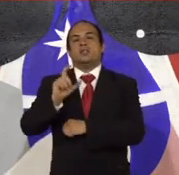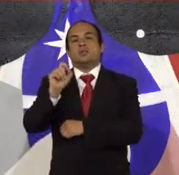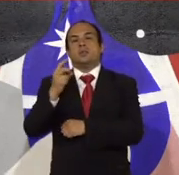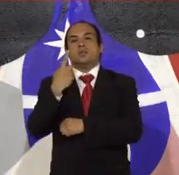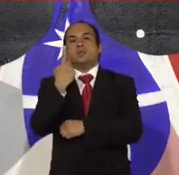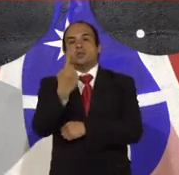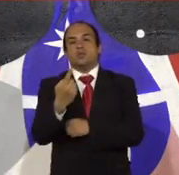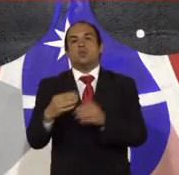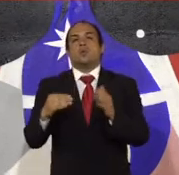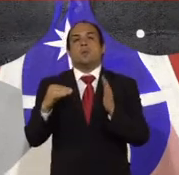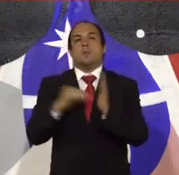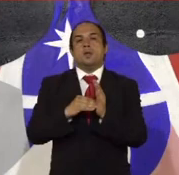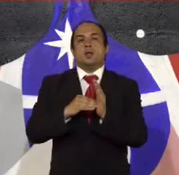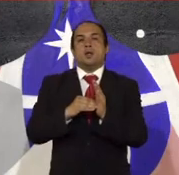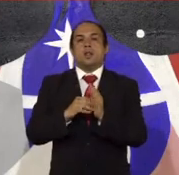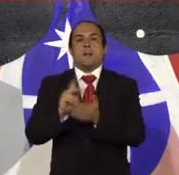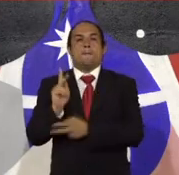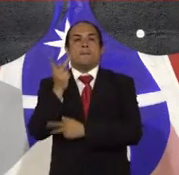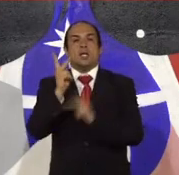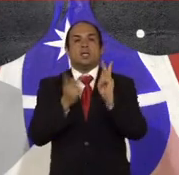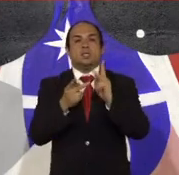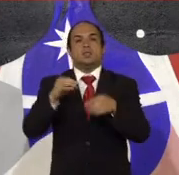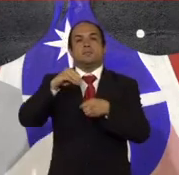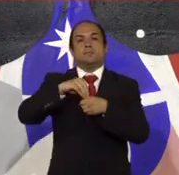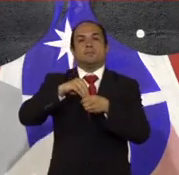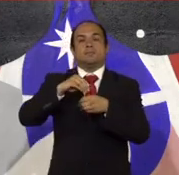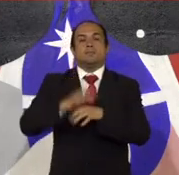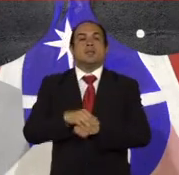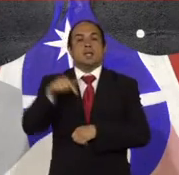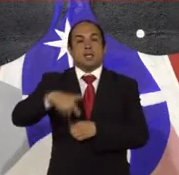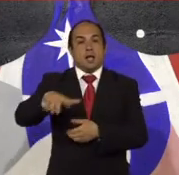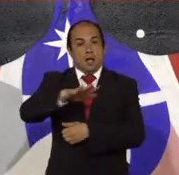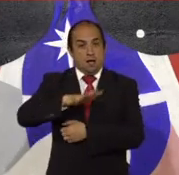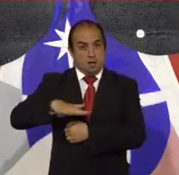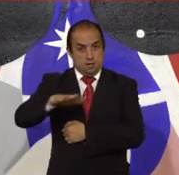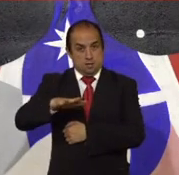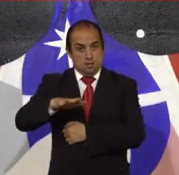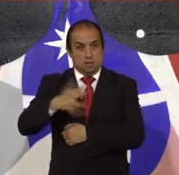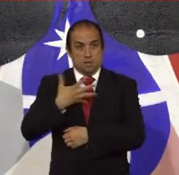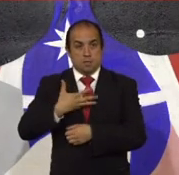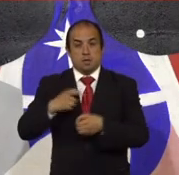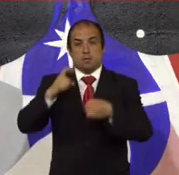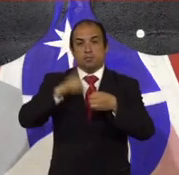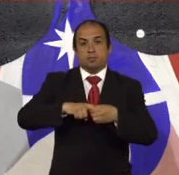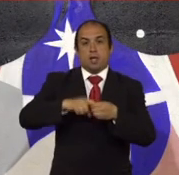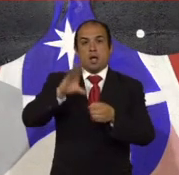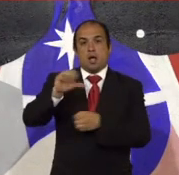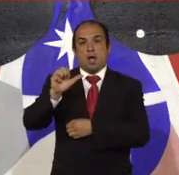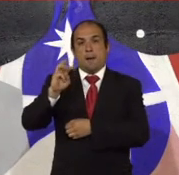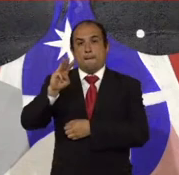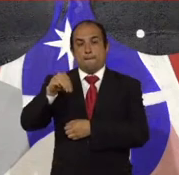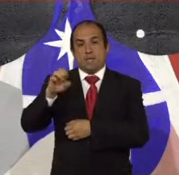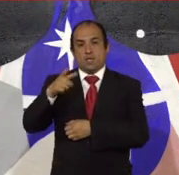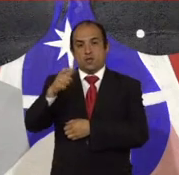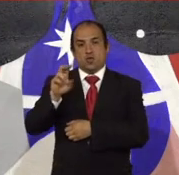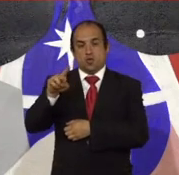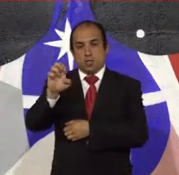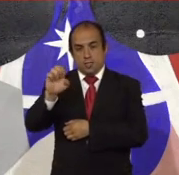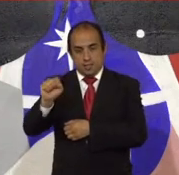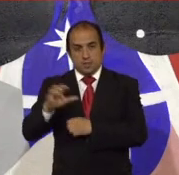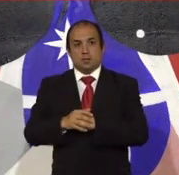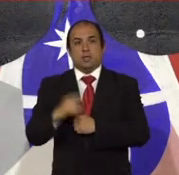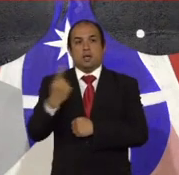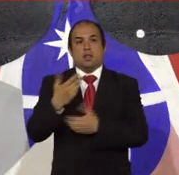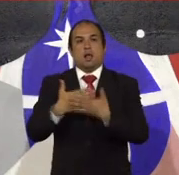21.100 plantas que se sembraron en esta zona. Se intervienen los camellones. Adelante. Aquí están algunas imágenes